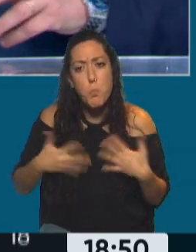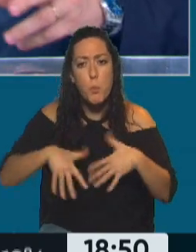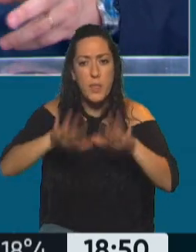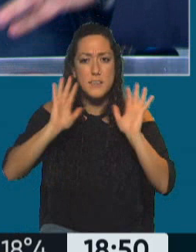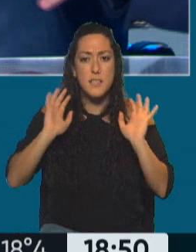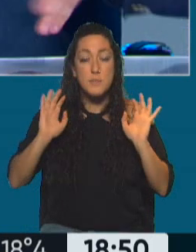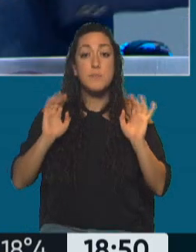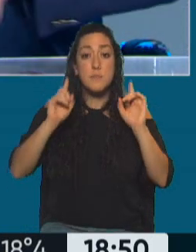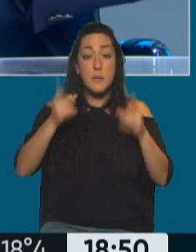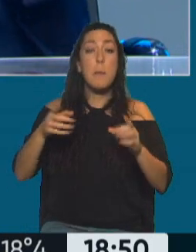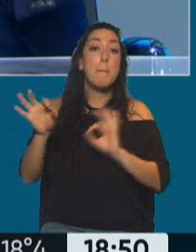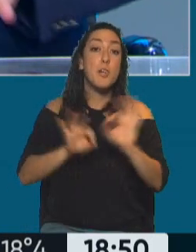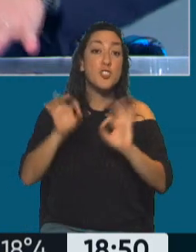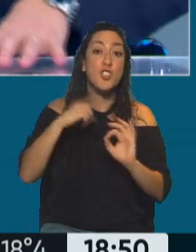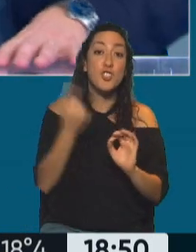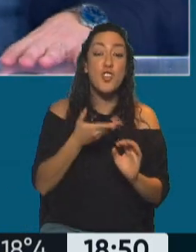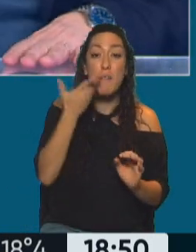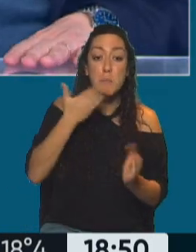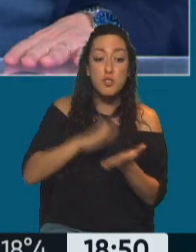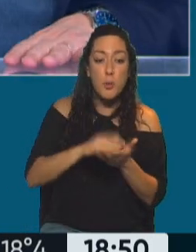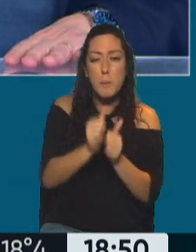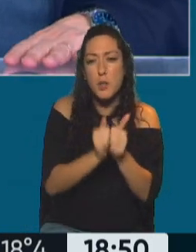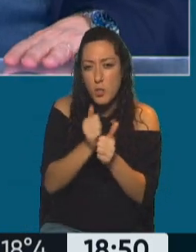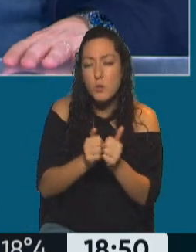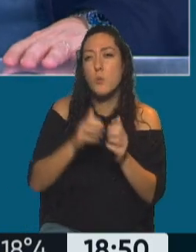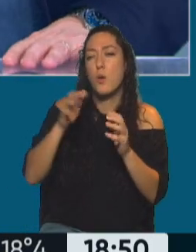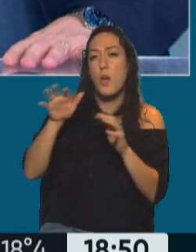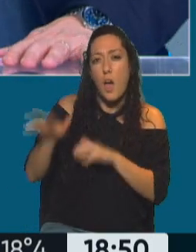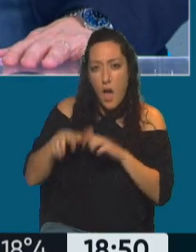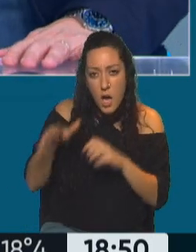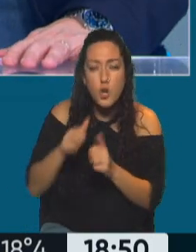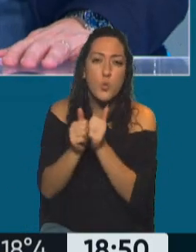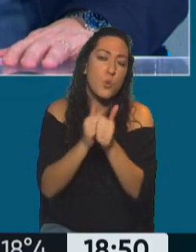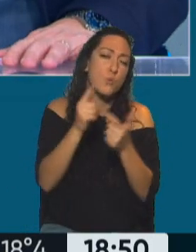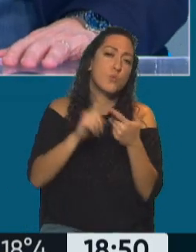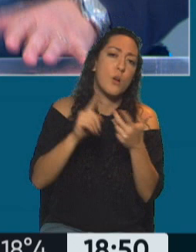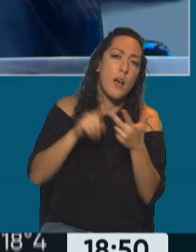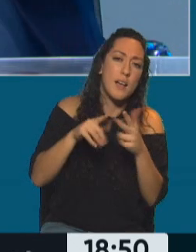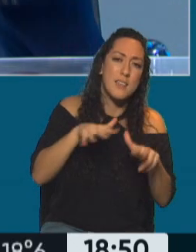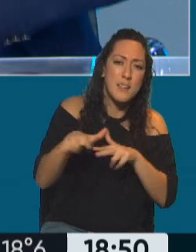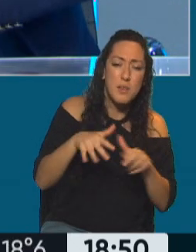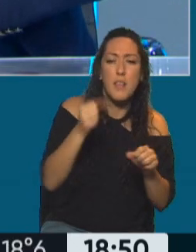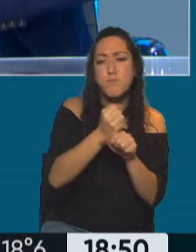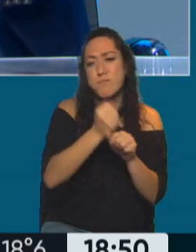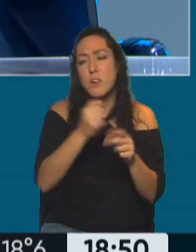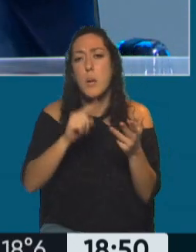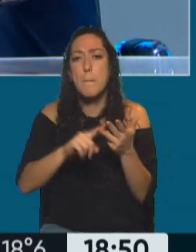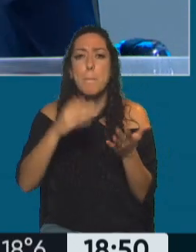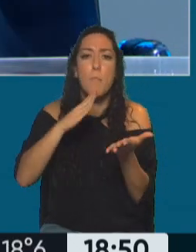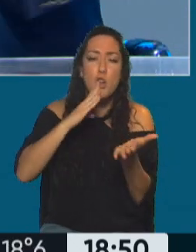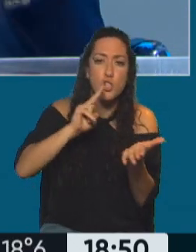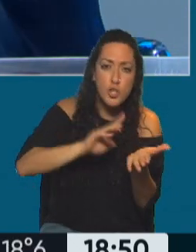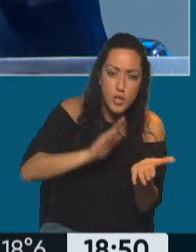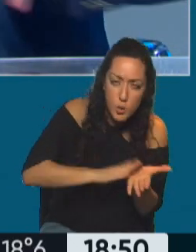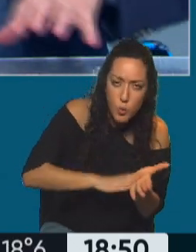hecho todos los proyectos que nosotros llamamos productivos agroindustria electromovilidad actividad productiva distinto tipo monotributo productivo está